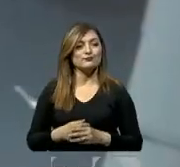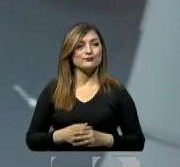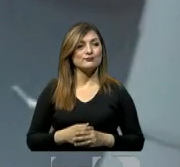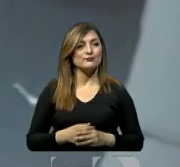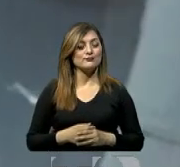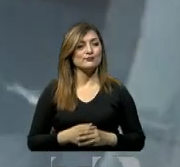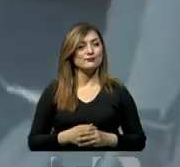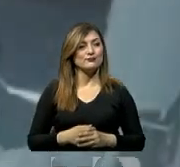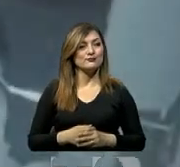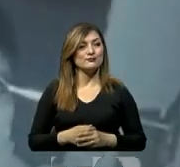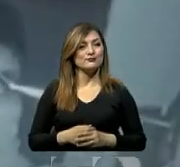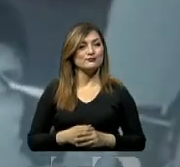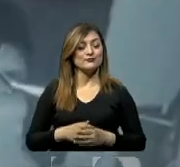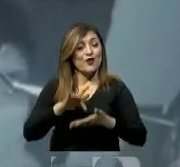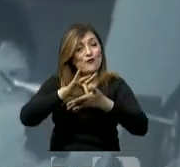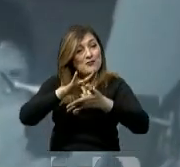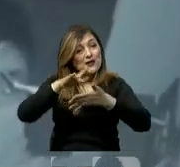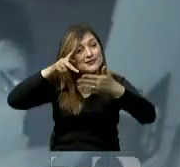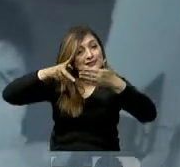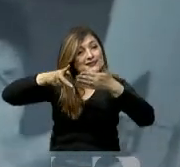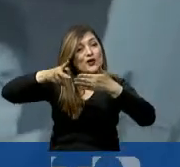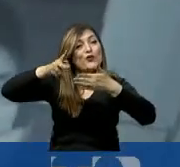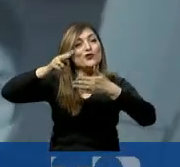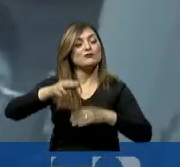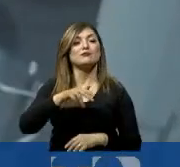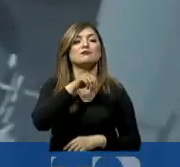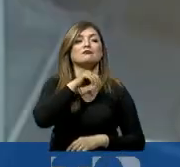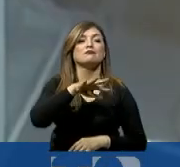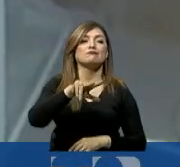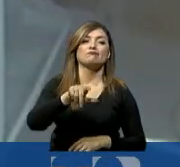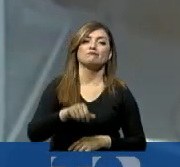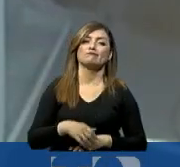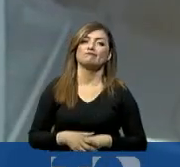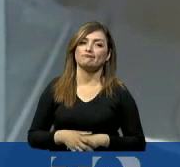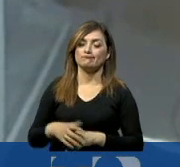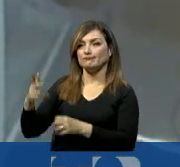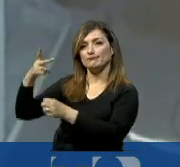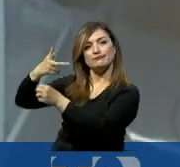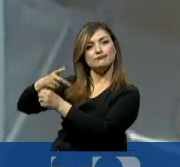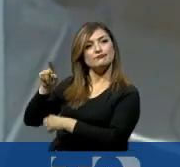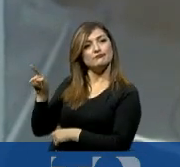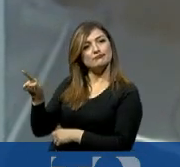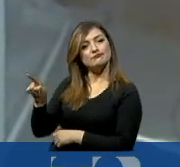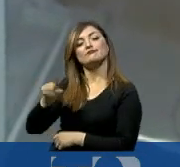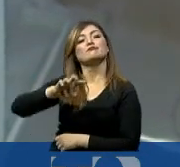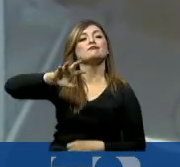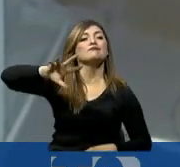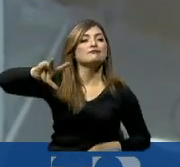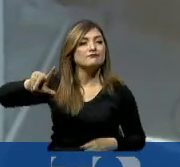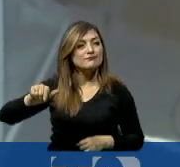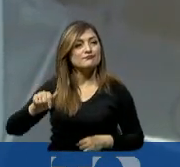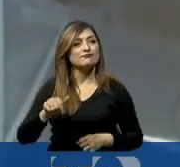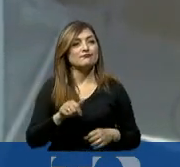Pocas horas después de su inauguración, la farmacia fue blanco de la delincuencia. Cámaras de seguridad captaron cómo los ladrones sacan